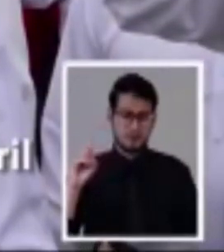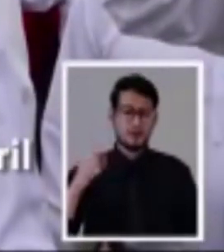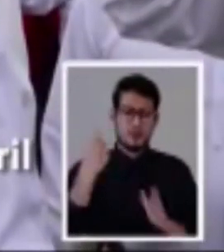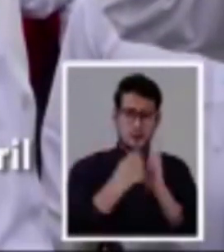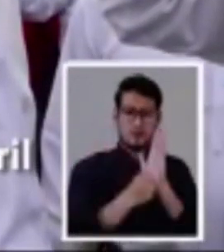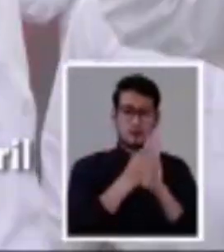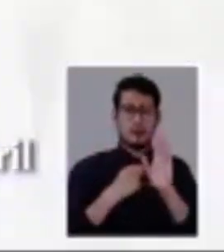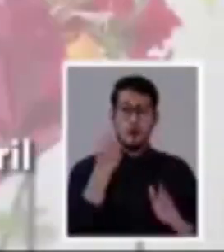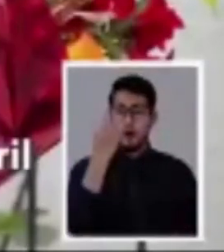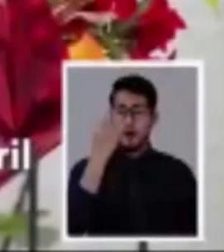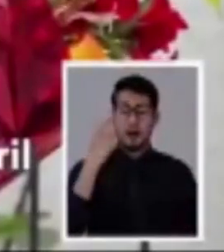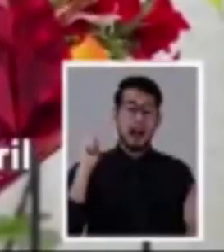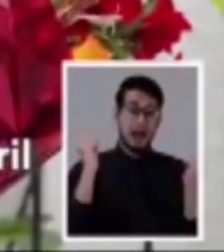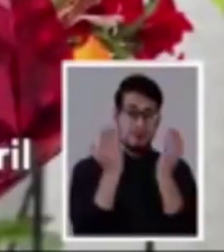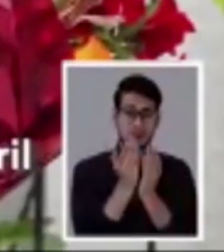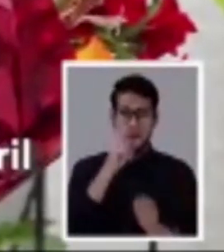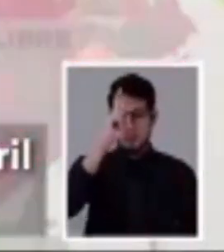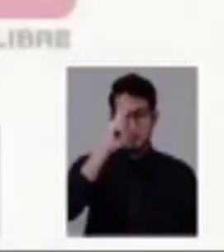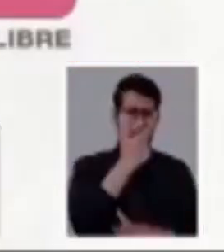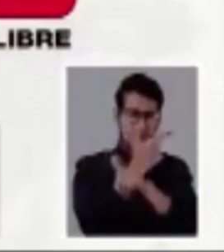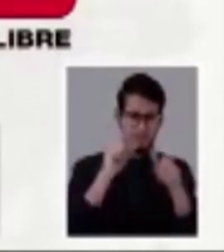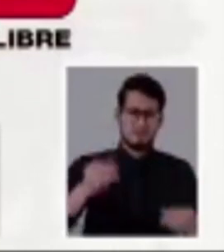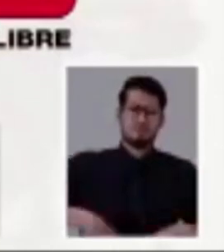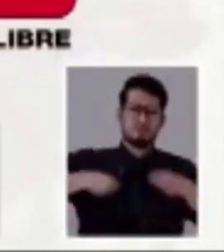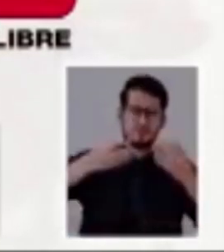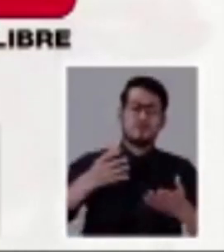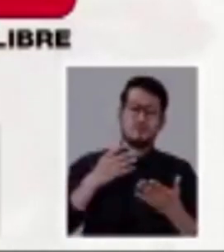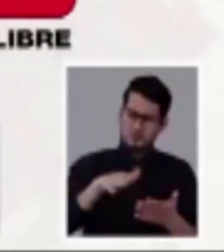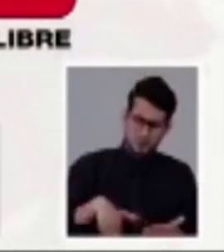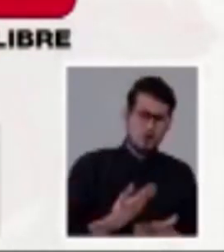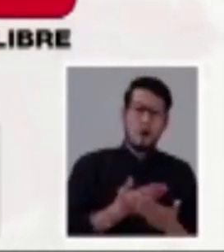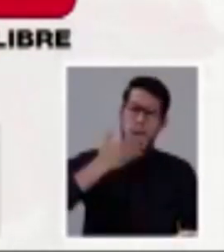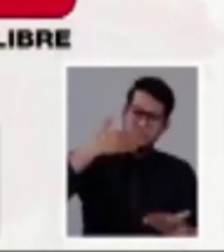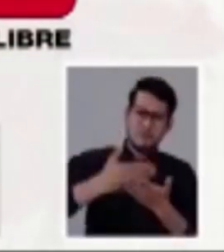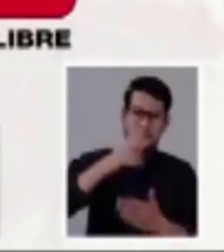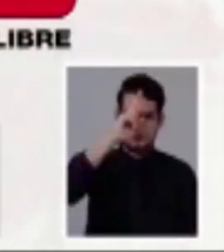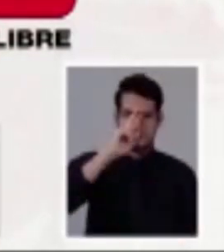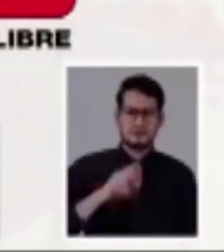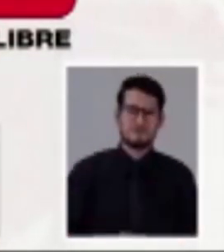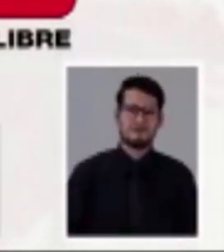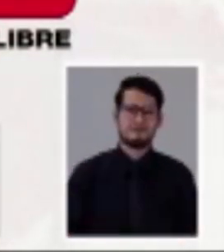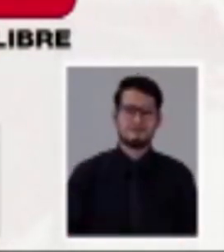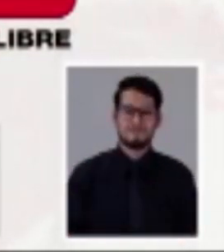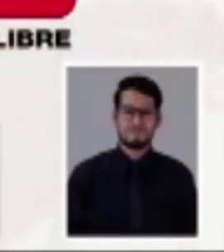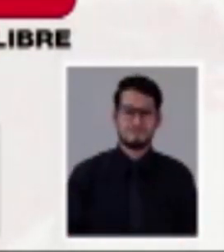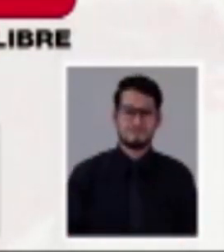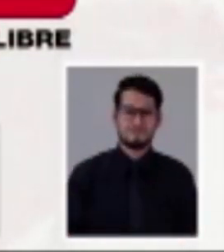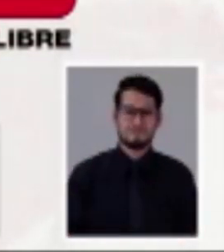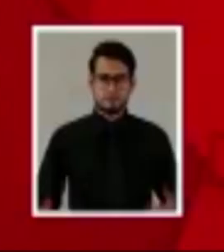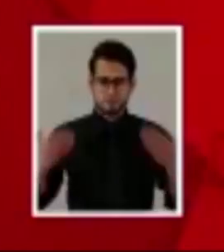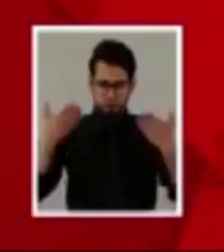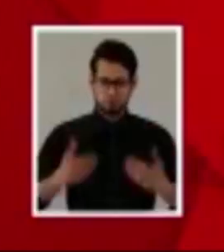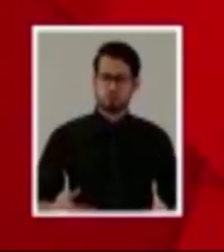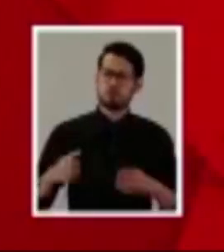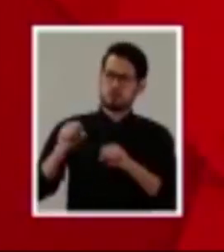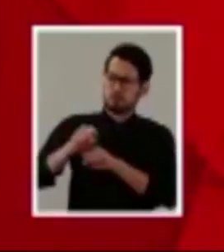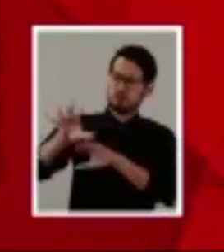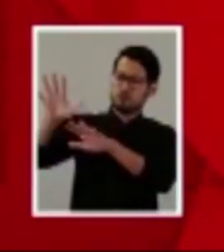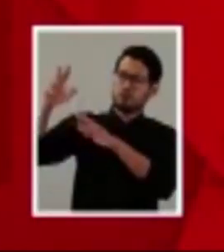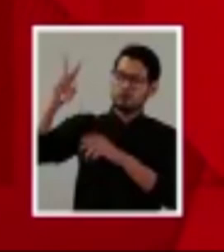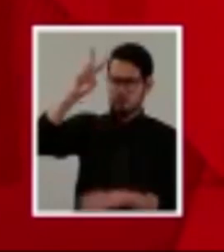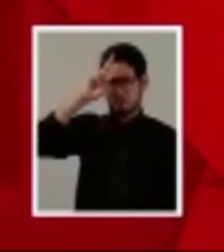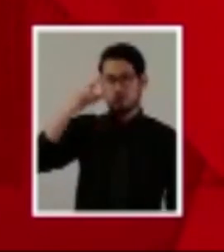Este 11 de abril marca el lápiz de Perú Libre para devolverle la dignidad a todos los peruanos. Vengo del